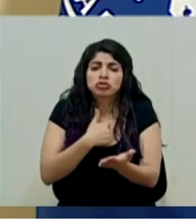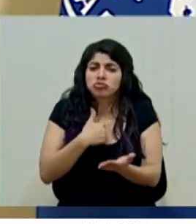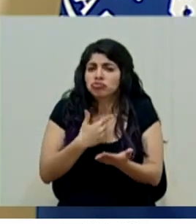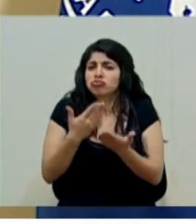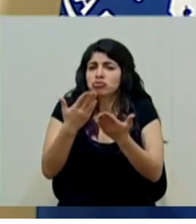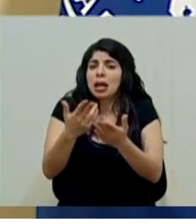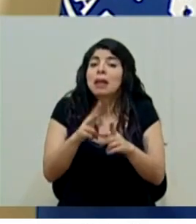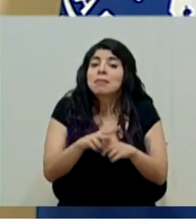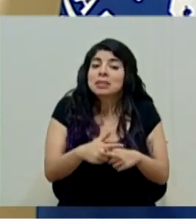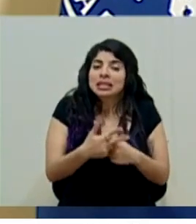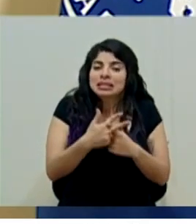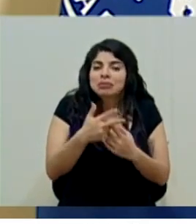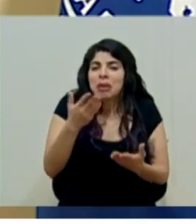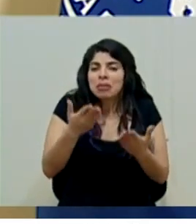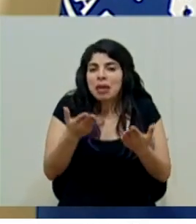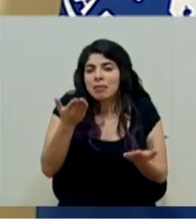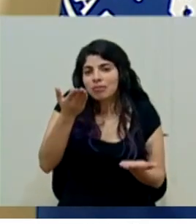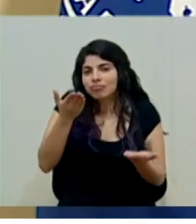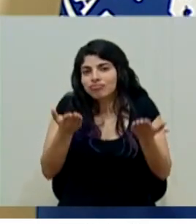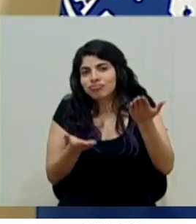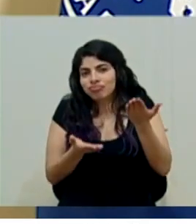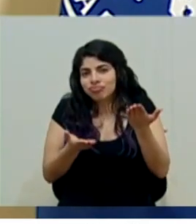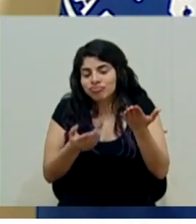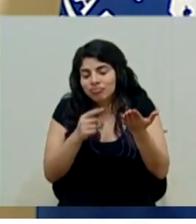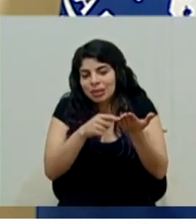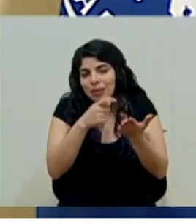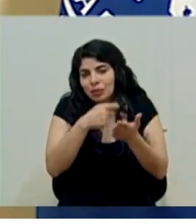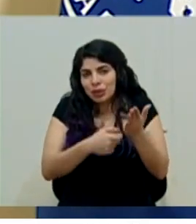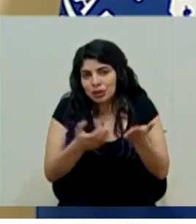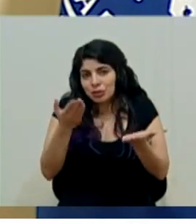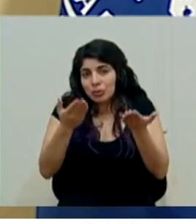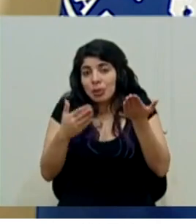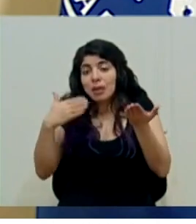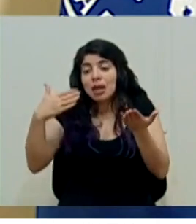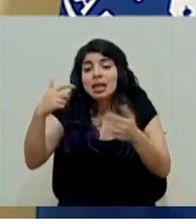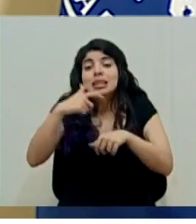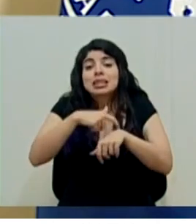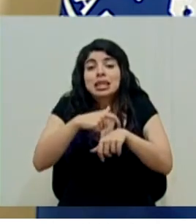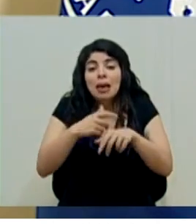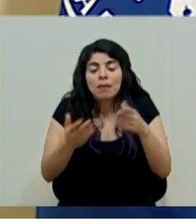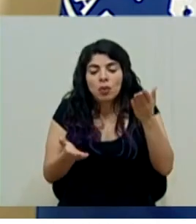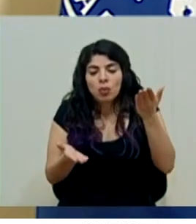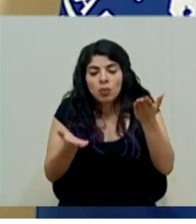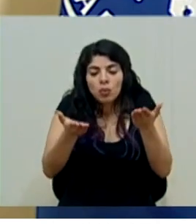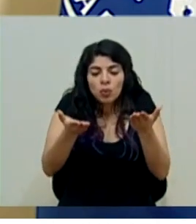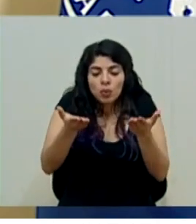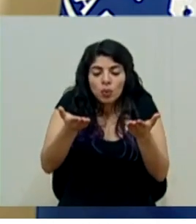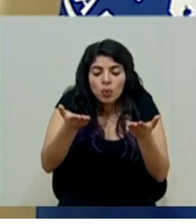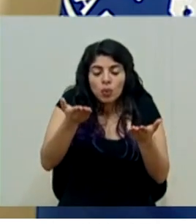eso, al inicio puede ser más desbalanceada en ingresos, luego se balancea en materia de gasto,